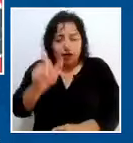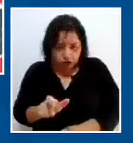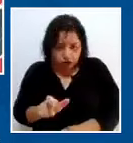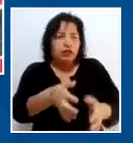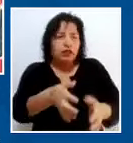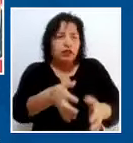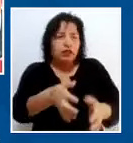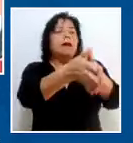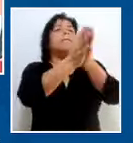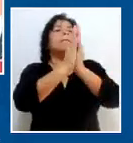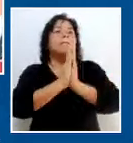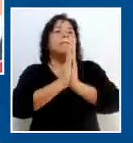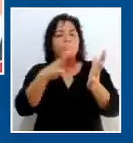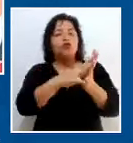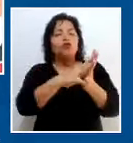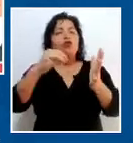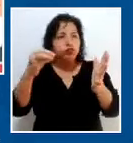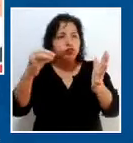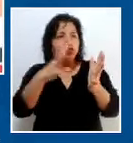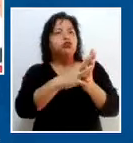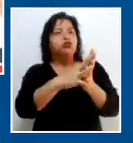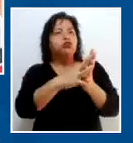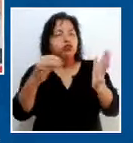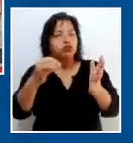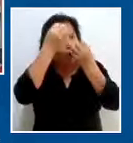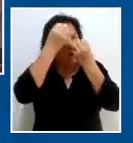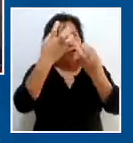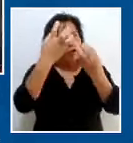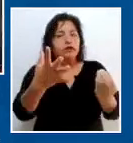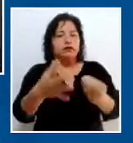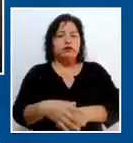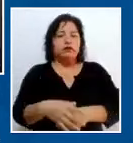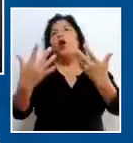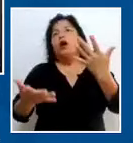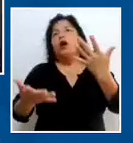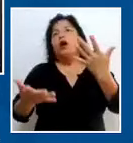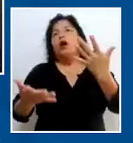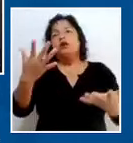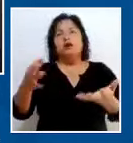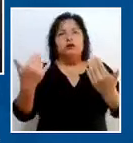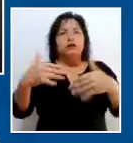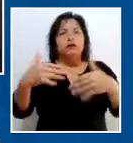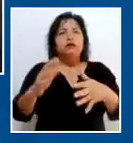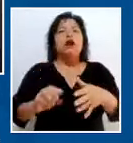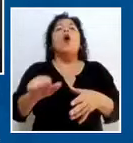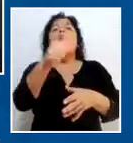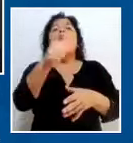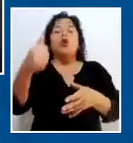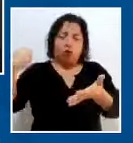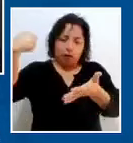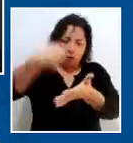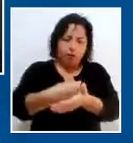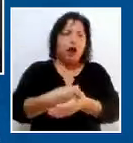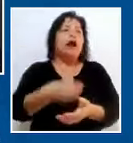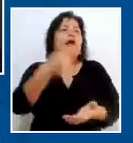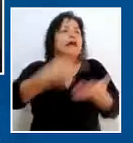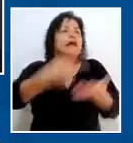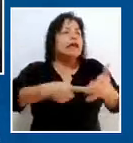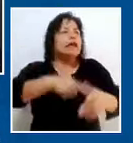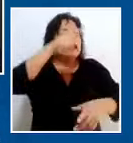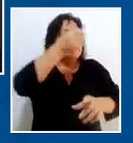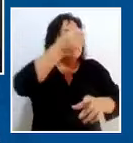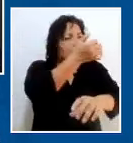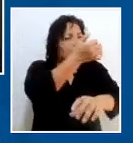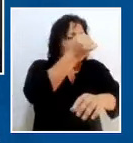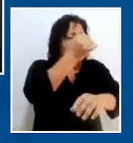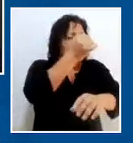de la información, ¿no? O cualquier otro costo que implique a la entidad reproducir esa información. Por ejemplo,